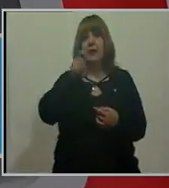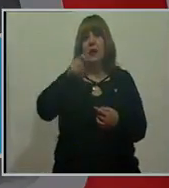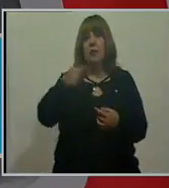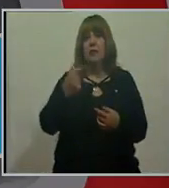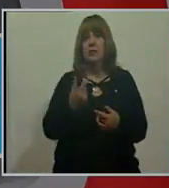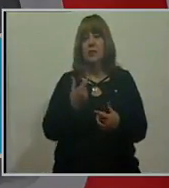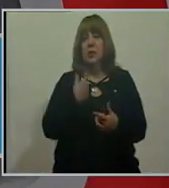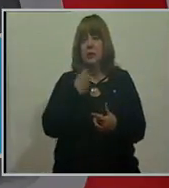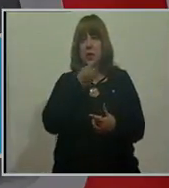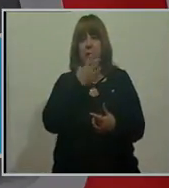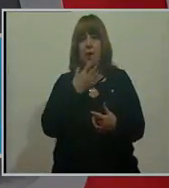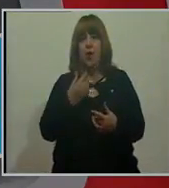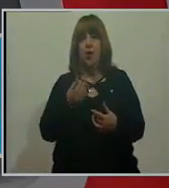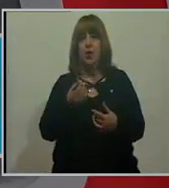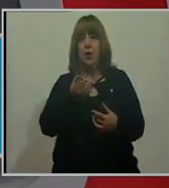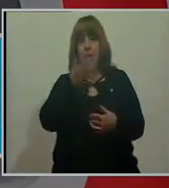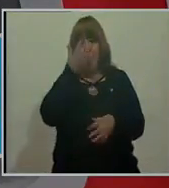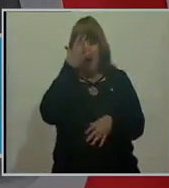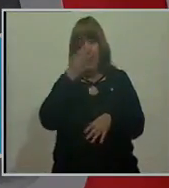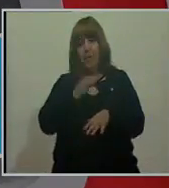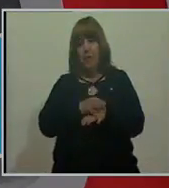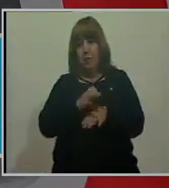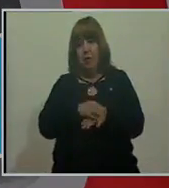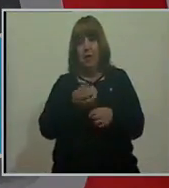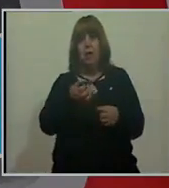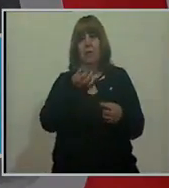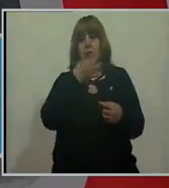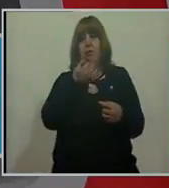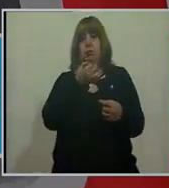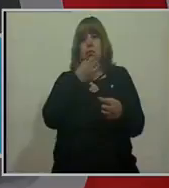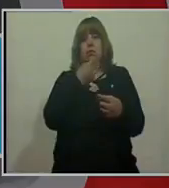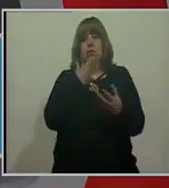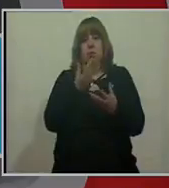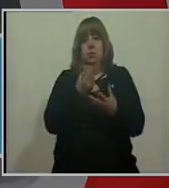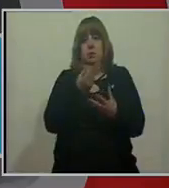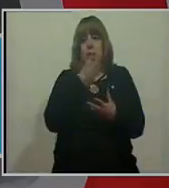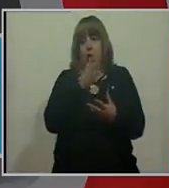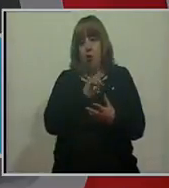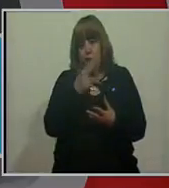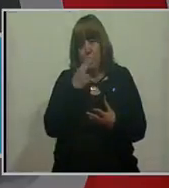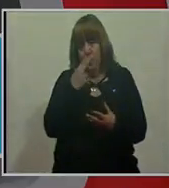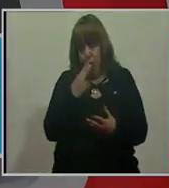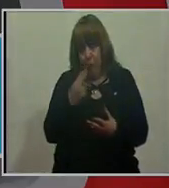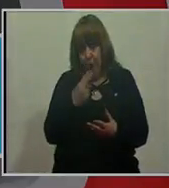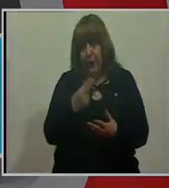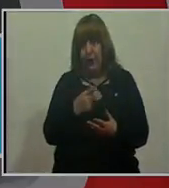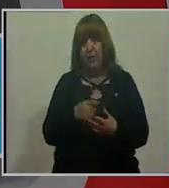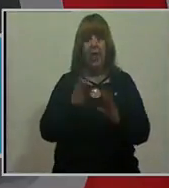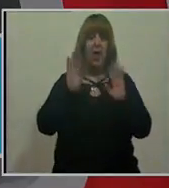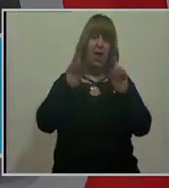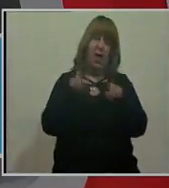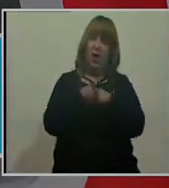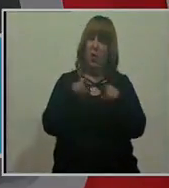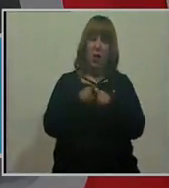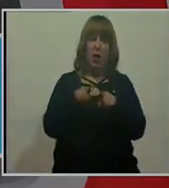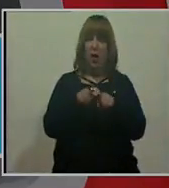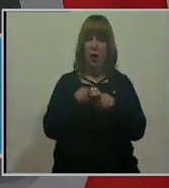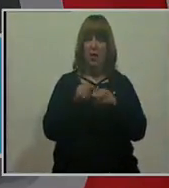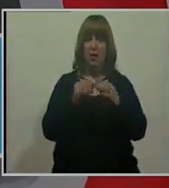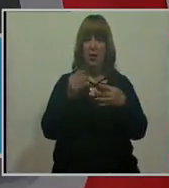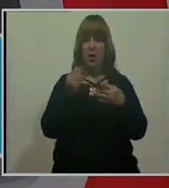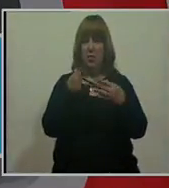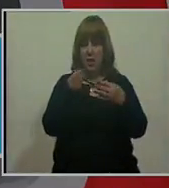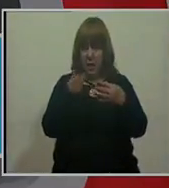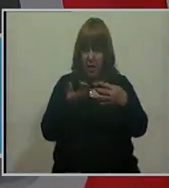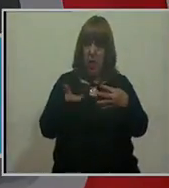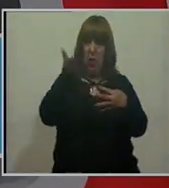dice. Lo peor es que se pasa en la clandestinidad. Los kiosqueros siempre han dicho que lo que les deja de ganancia el cigarrillo es muy pingüe.